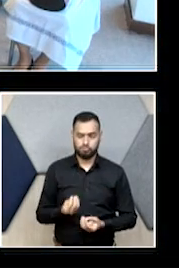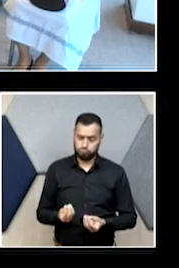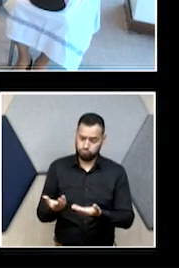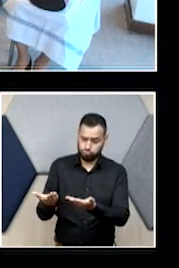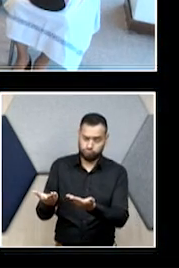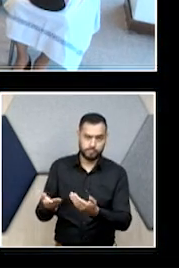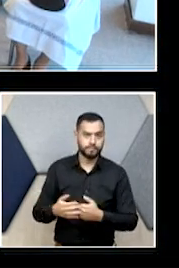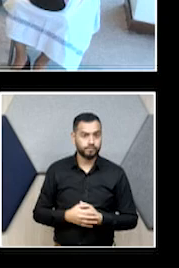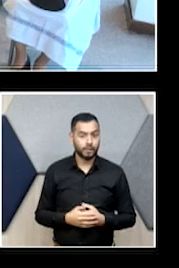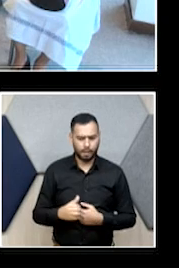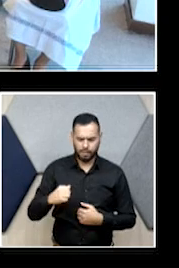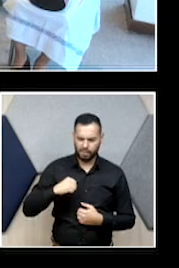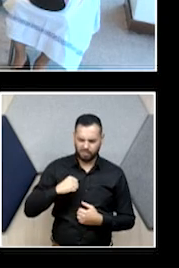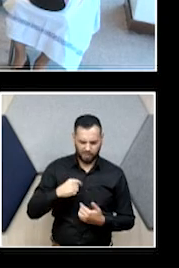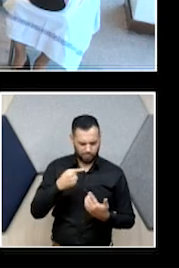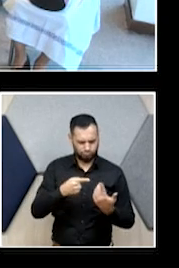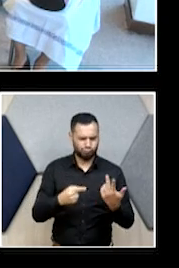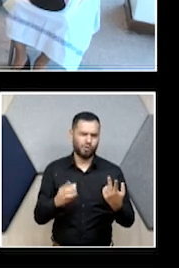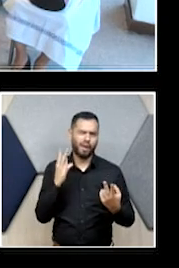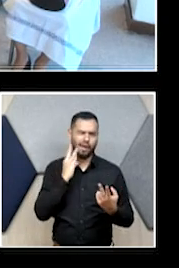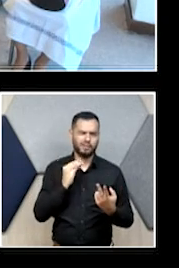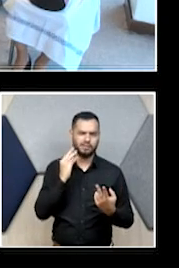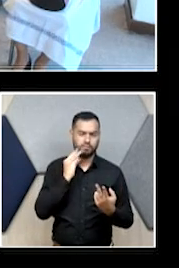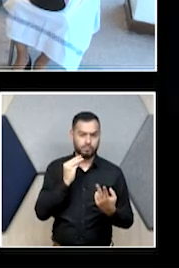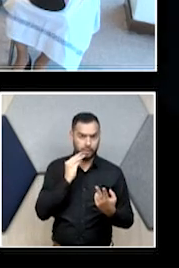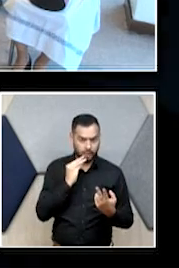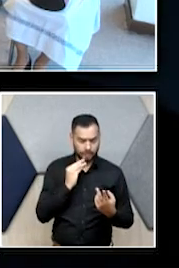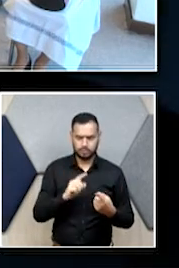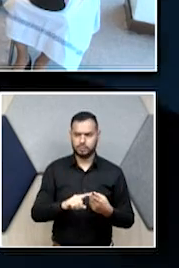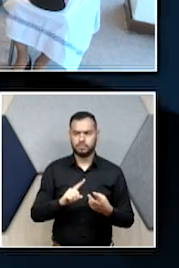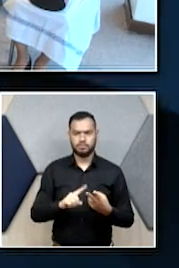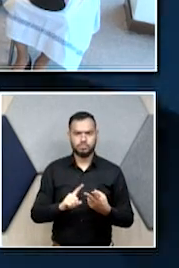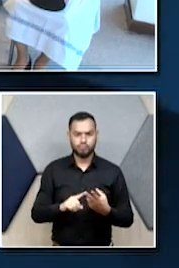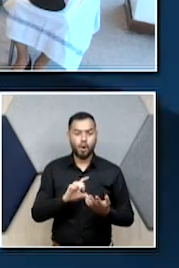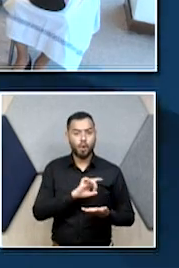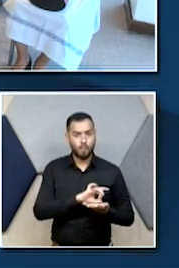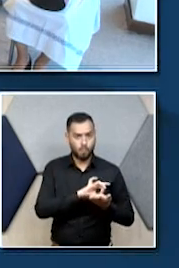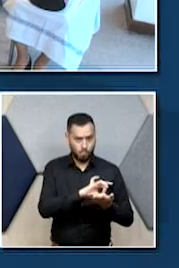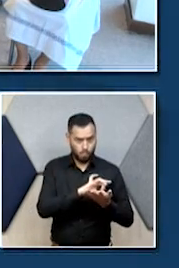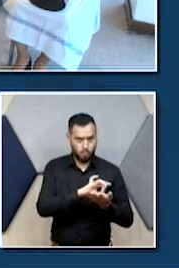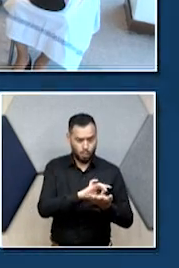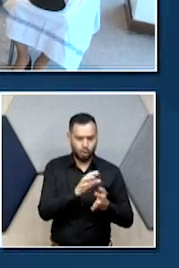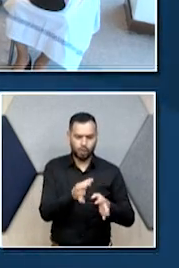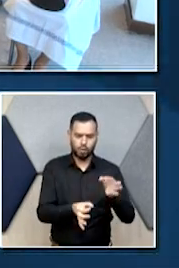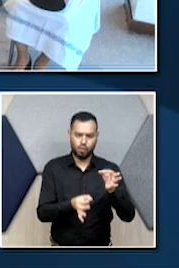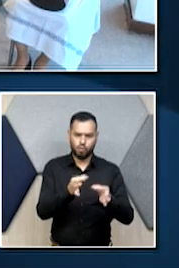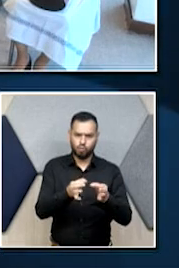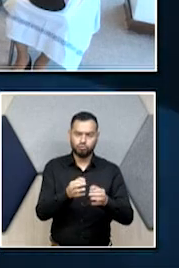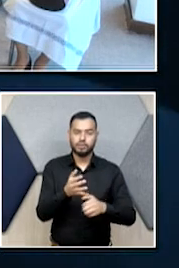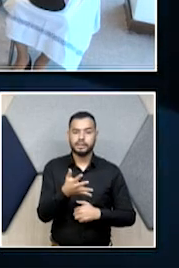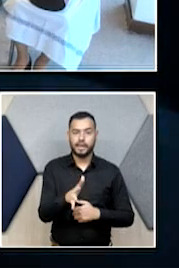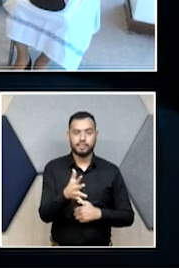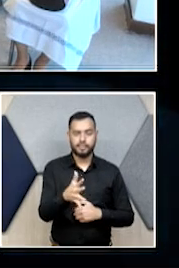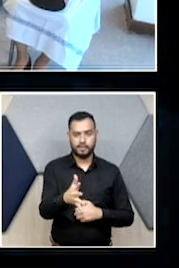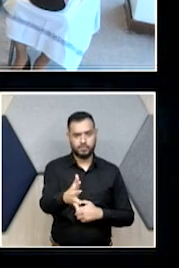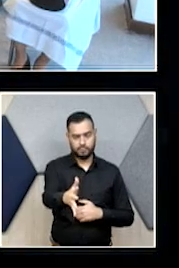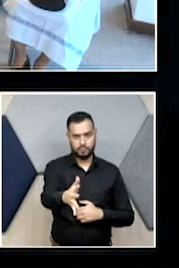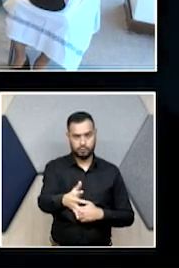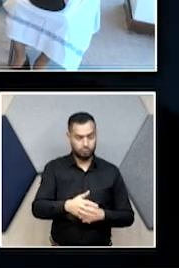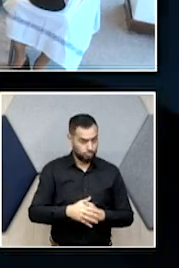una experticia, tenemos un modelo de justicia transicional